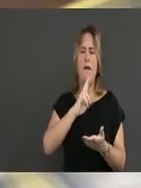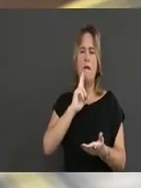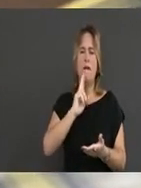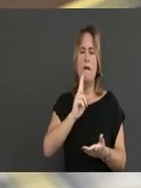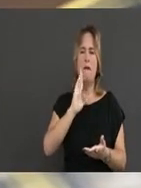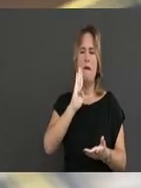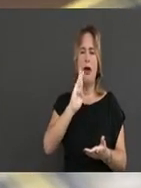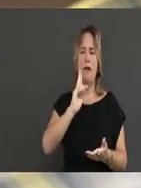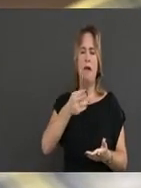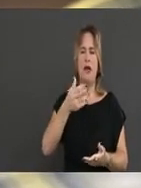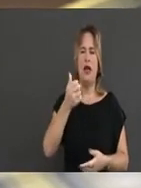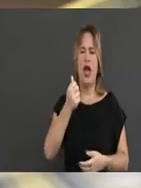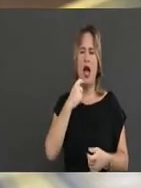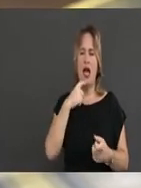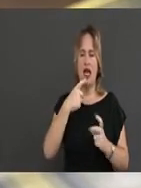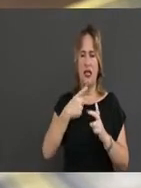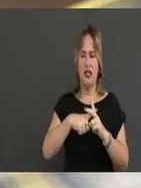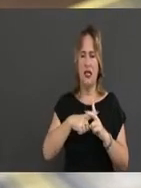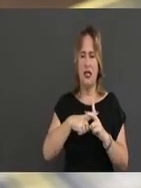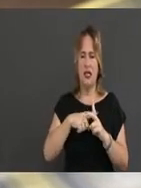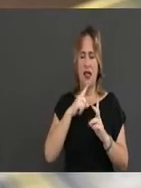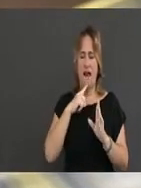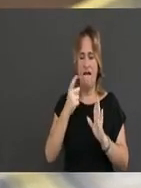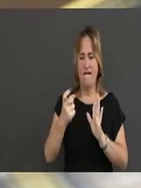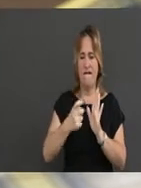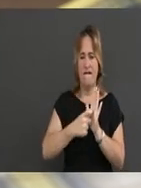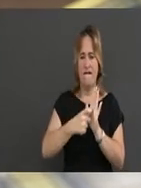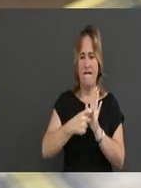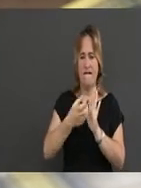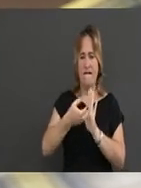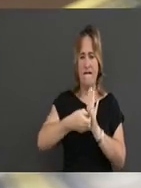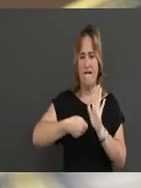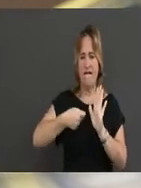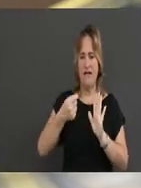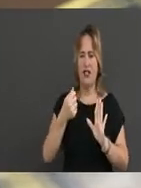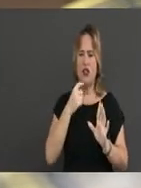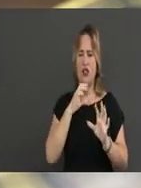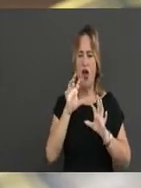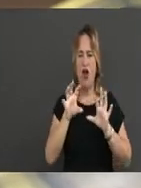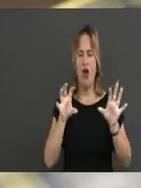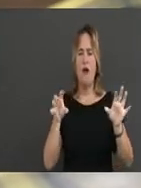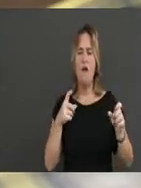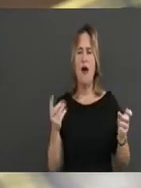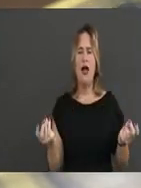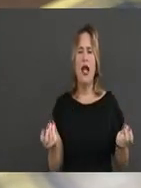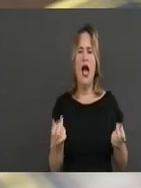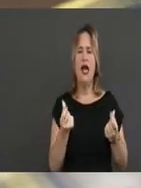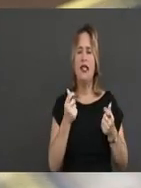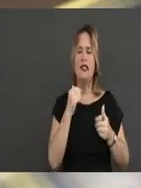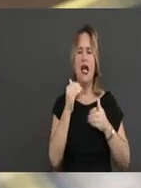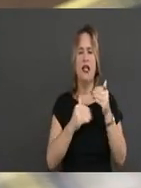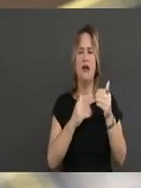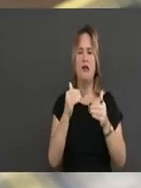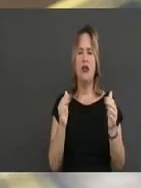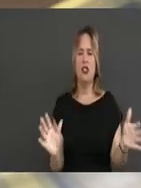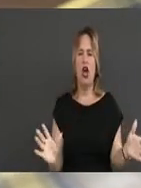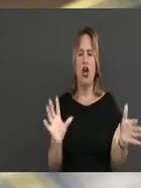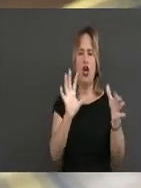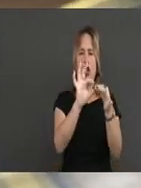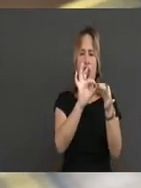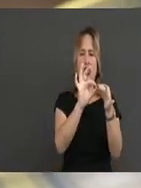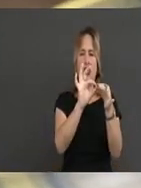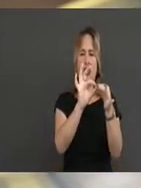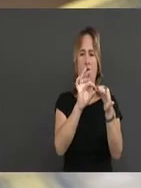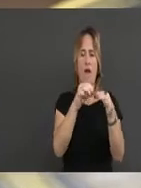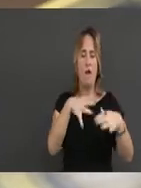de Bandec y de la central de cajeros automáticos, un poco para agilizar el proceso de conexión luego